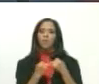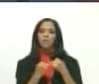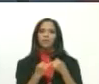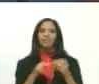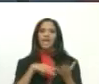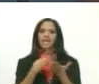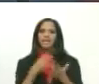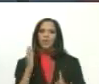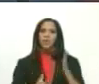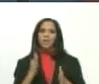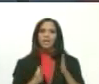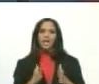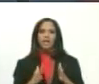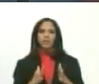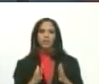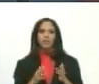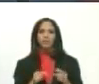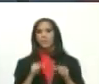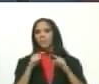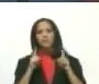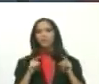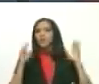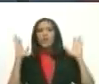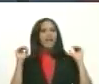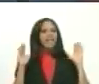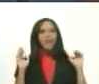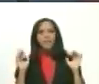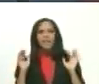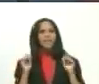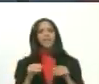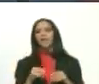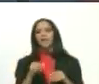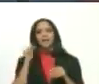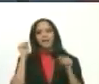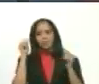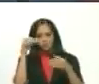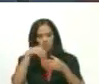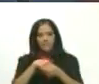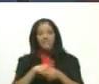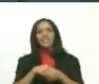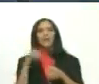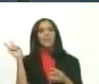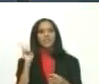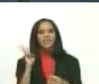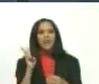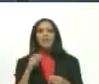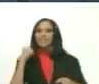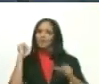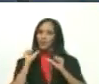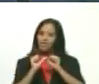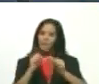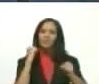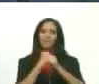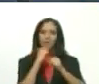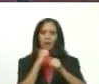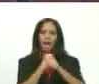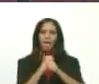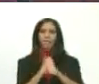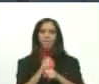Cayendo y Corriendo, pero esto no es una despedida, no es un adiós. Nos quedamos en este país, nos quedamos trabajando por este